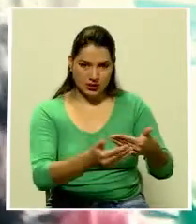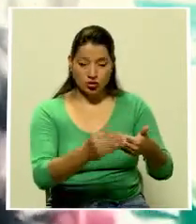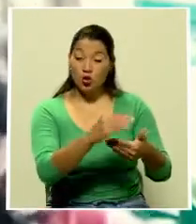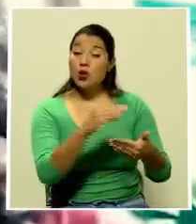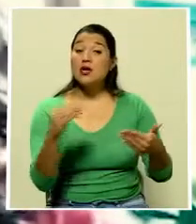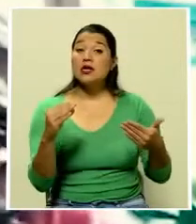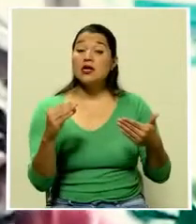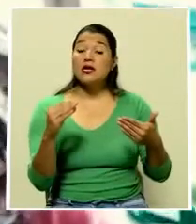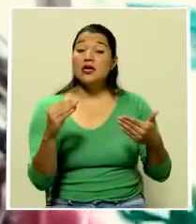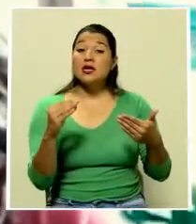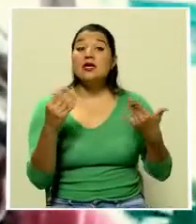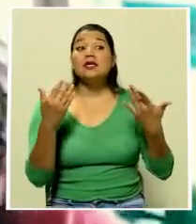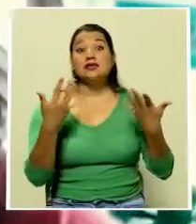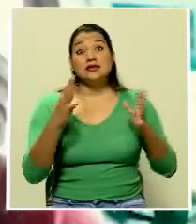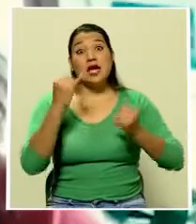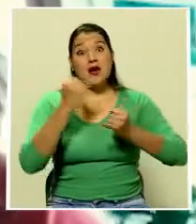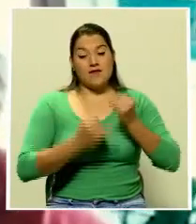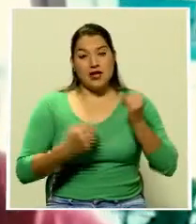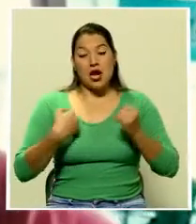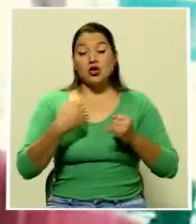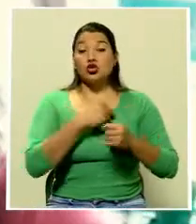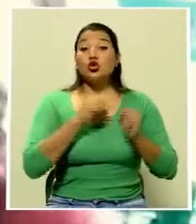pues, se logró